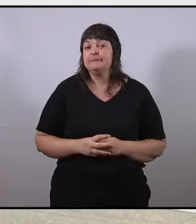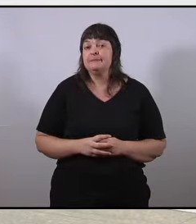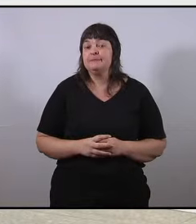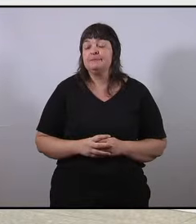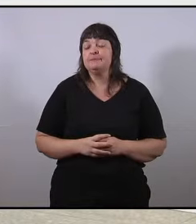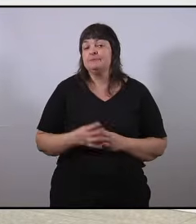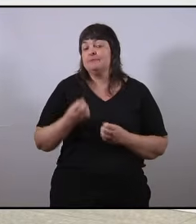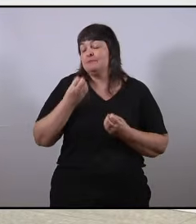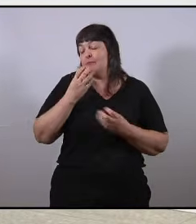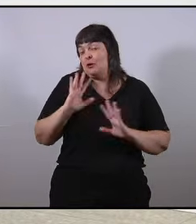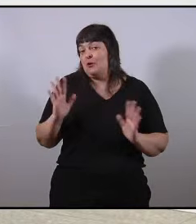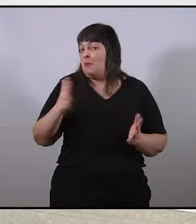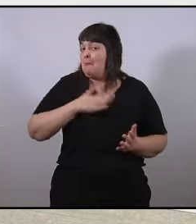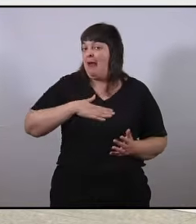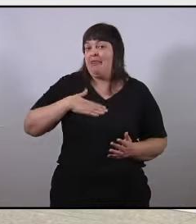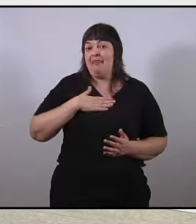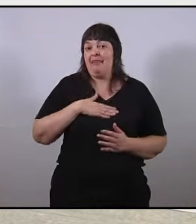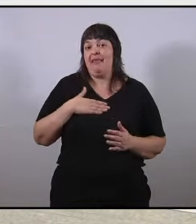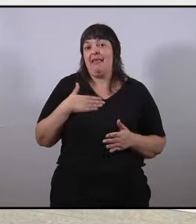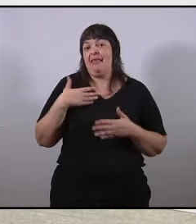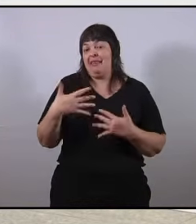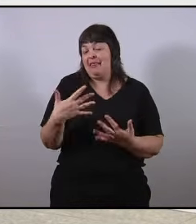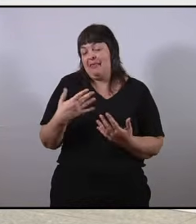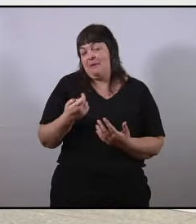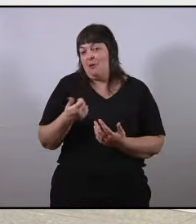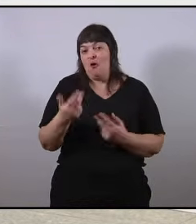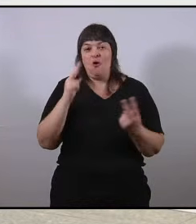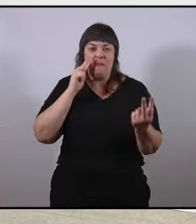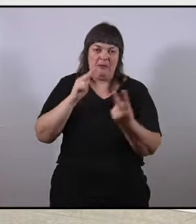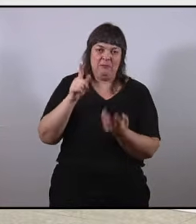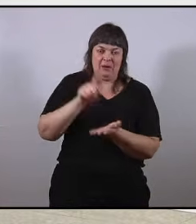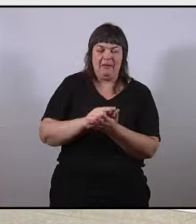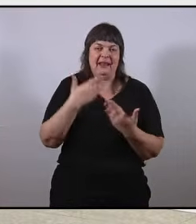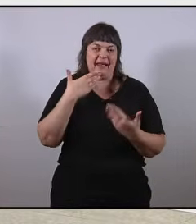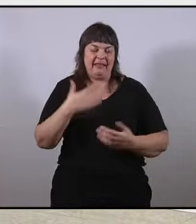Bueno, pues siempre es un placer y nos vemos dentro de muy poco. Gracias.